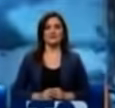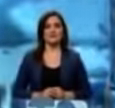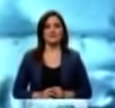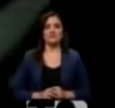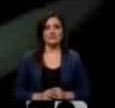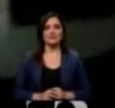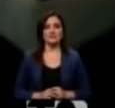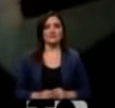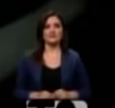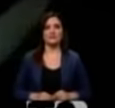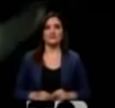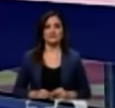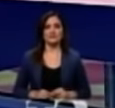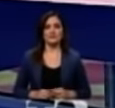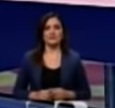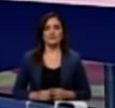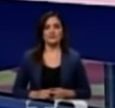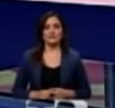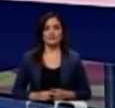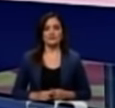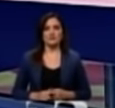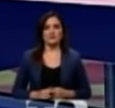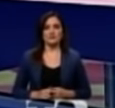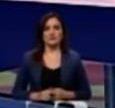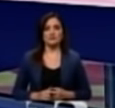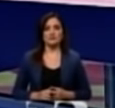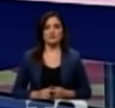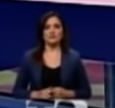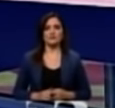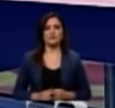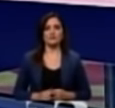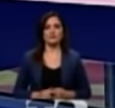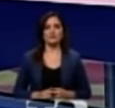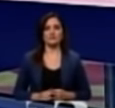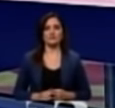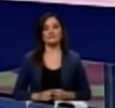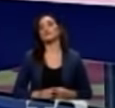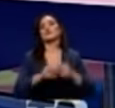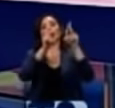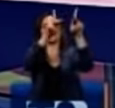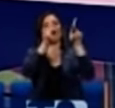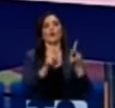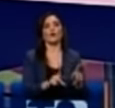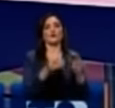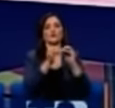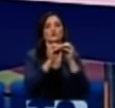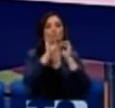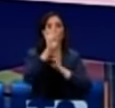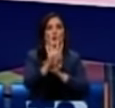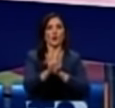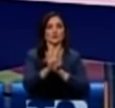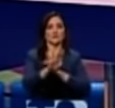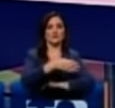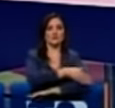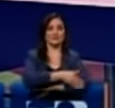Carrera, 24 horas. Bueno, nos vamos ahora hasta el puente 4 en la autopista General Rumiñahui, porque los moradores